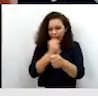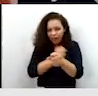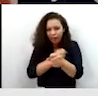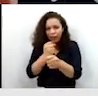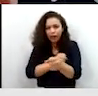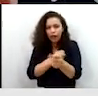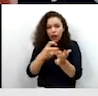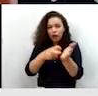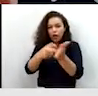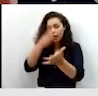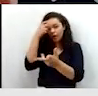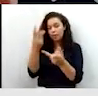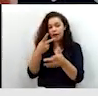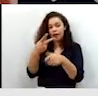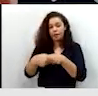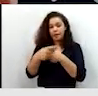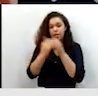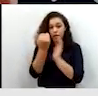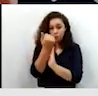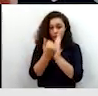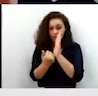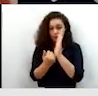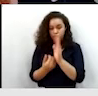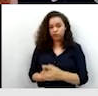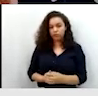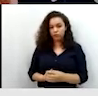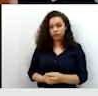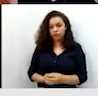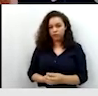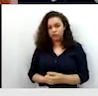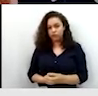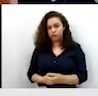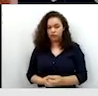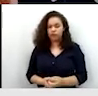disminuir este riesgo en las comunidades como tal.